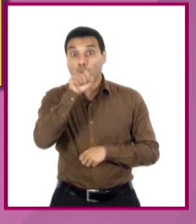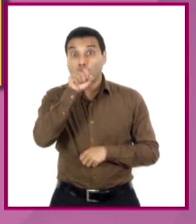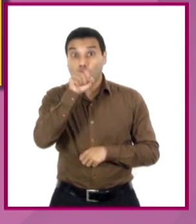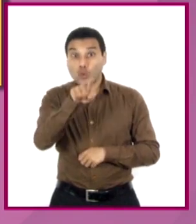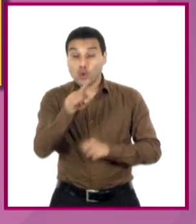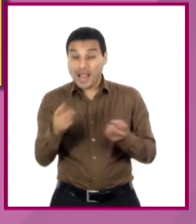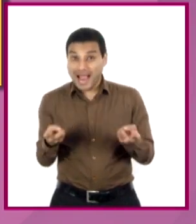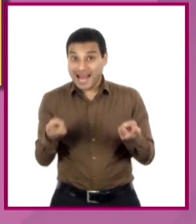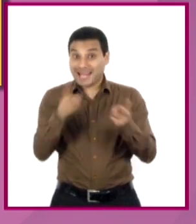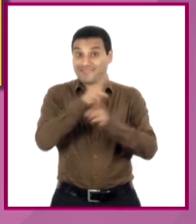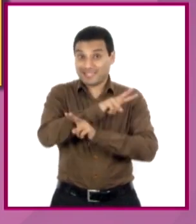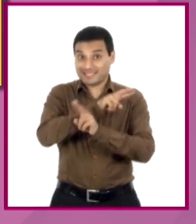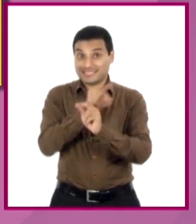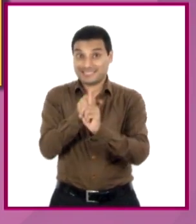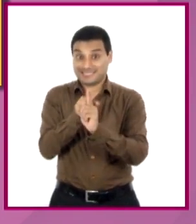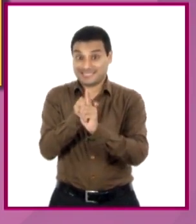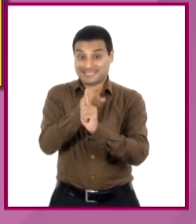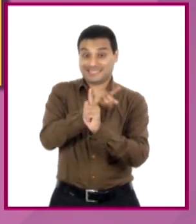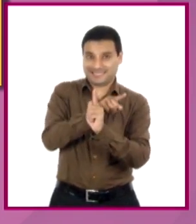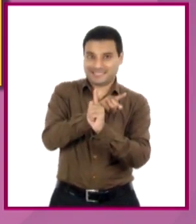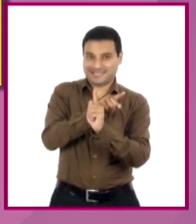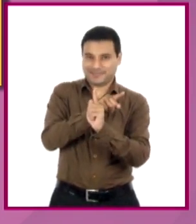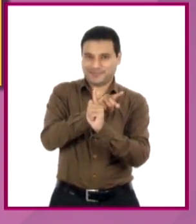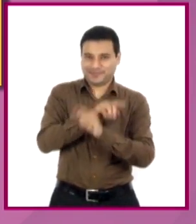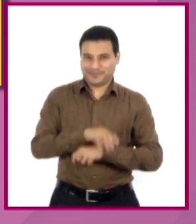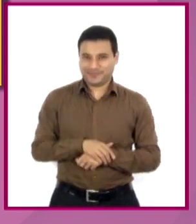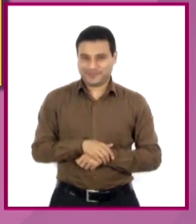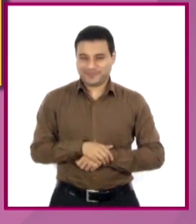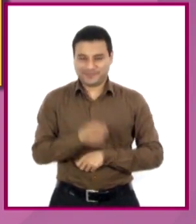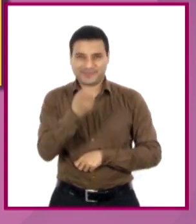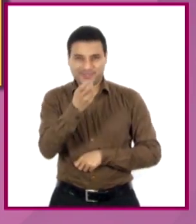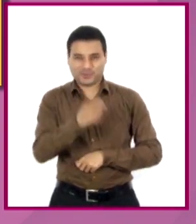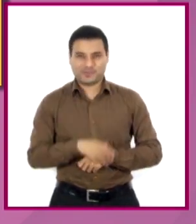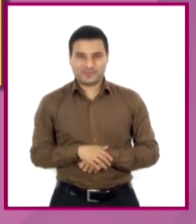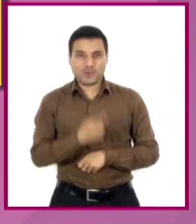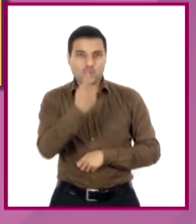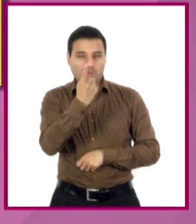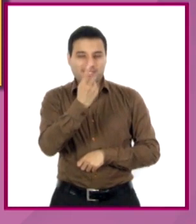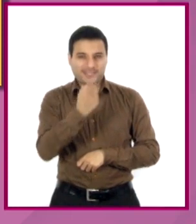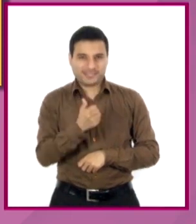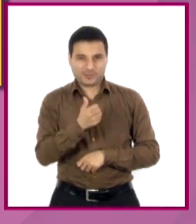cero, pero del lado contrario, el de los negativos.